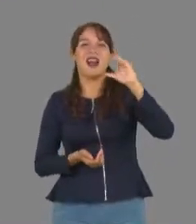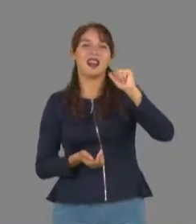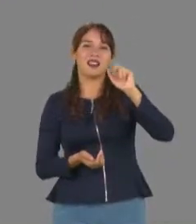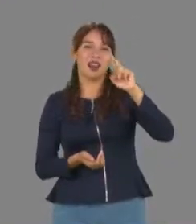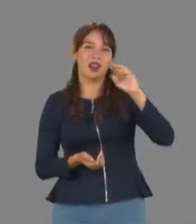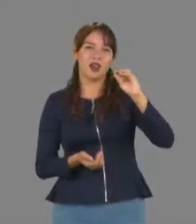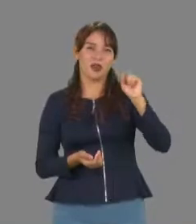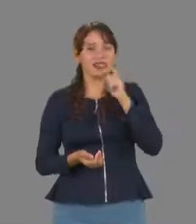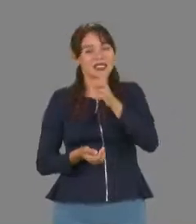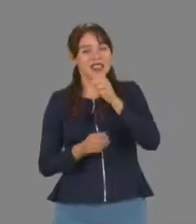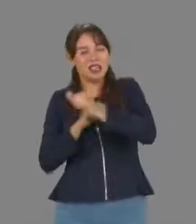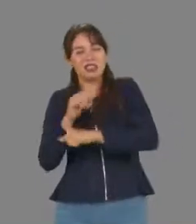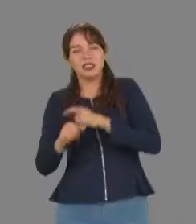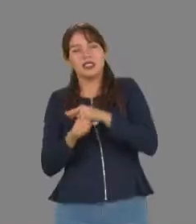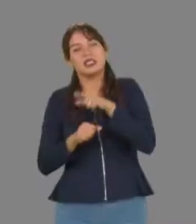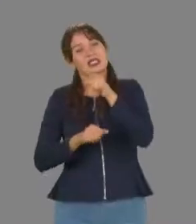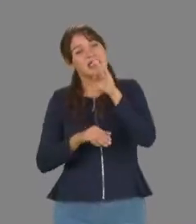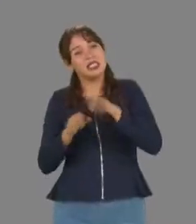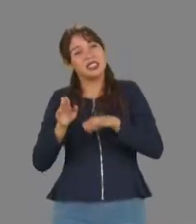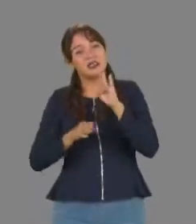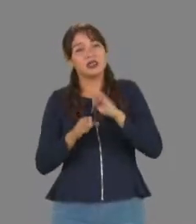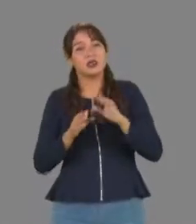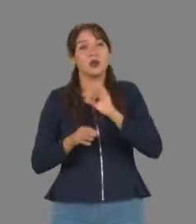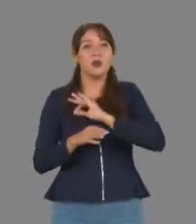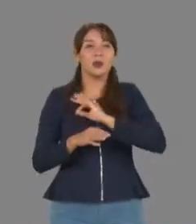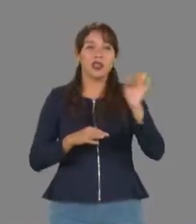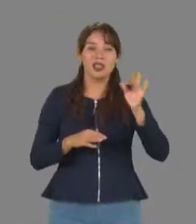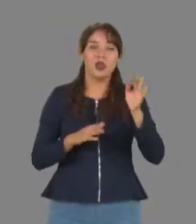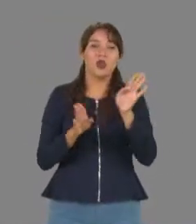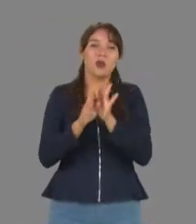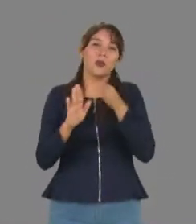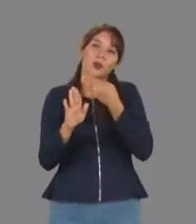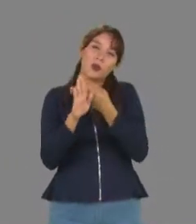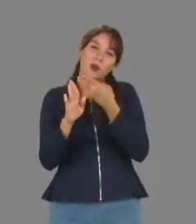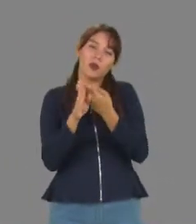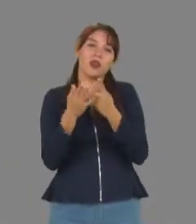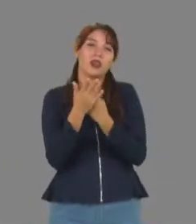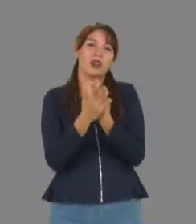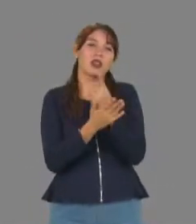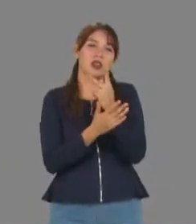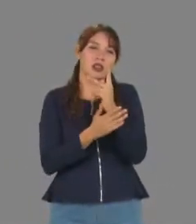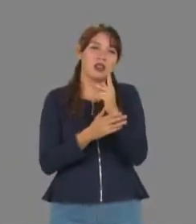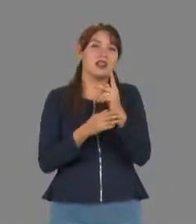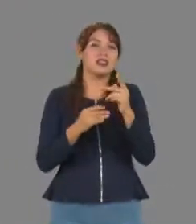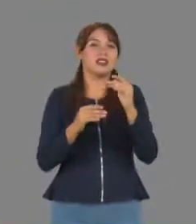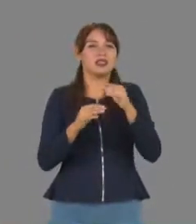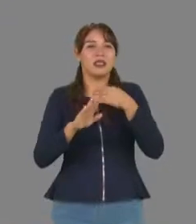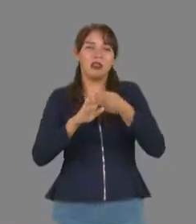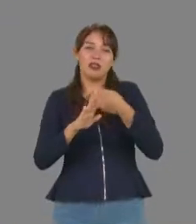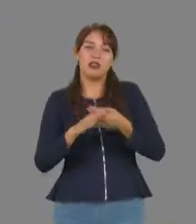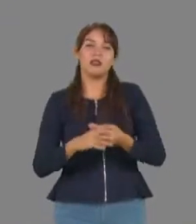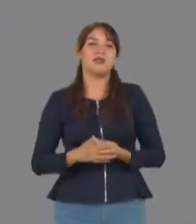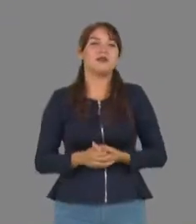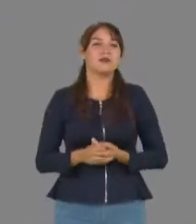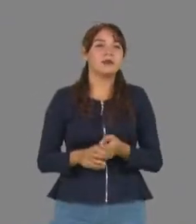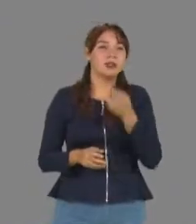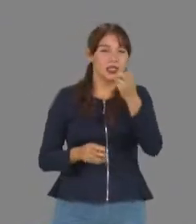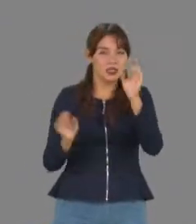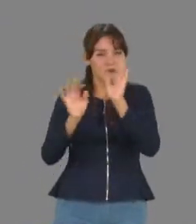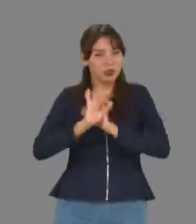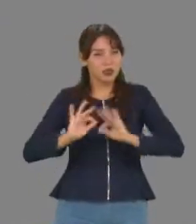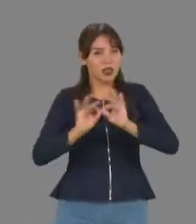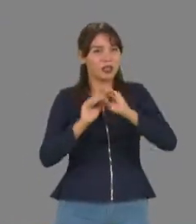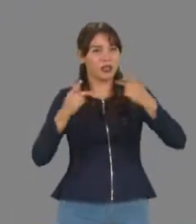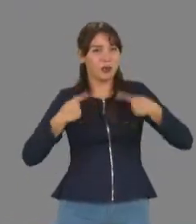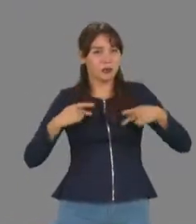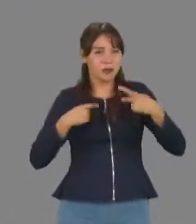organismos, pueden contribuir o pueden perjudicar a la salud de las plantas. Es importante que los